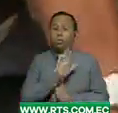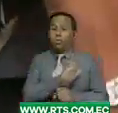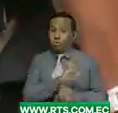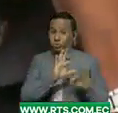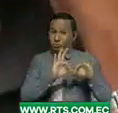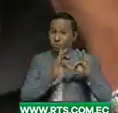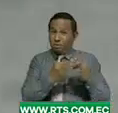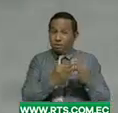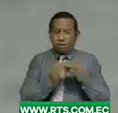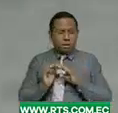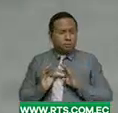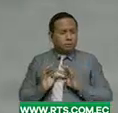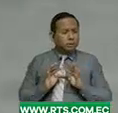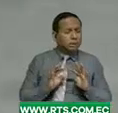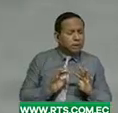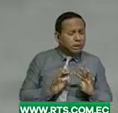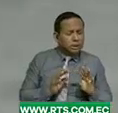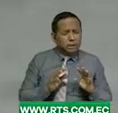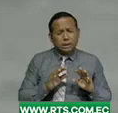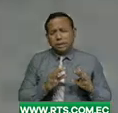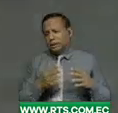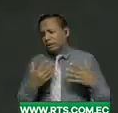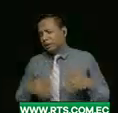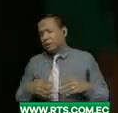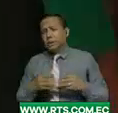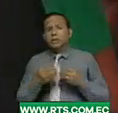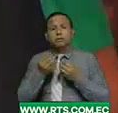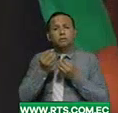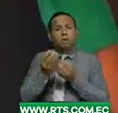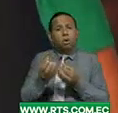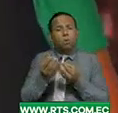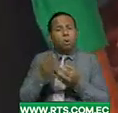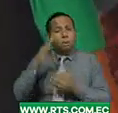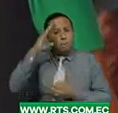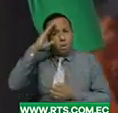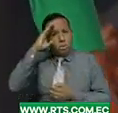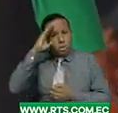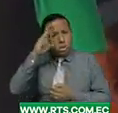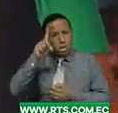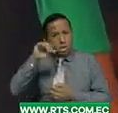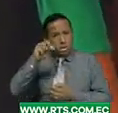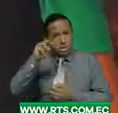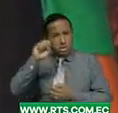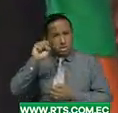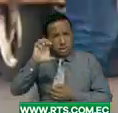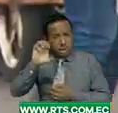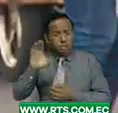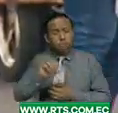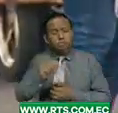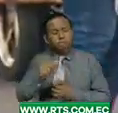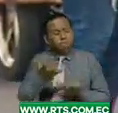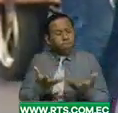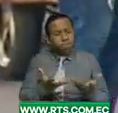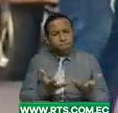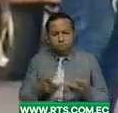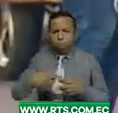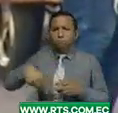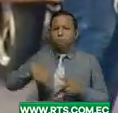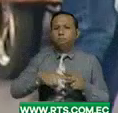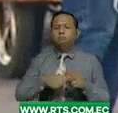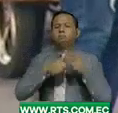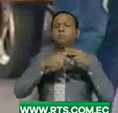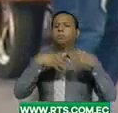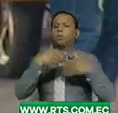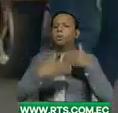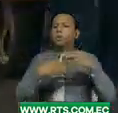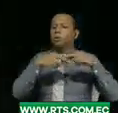llegó hasta la escena del crimen y colaboró con los agentes de DINASED y Criminalística, que iniciaron el proceso